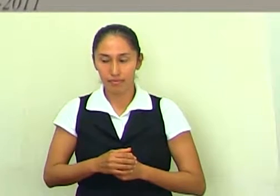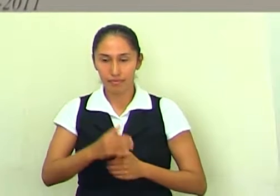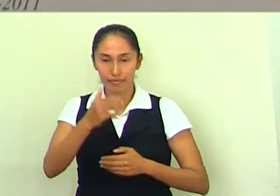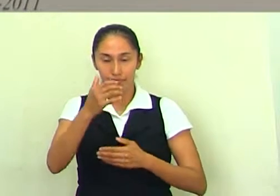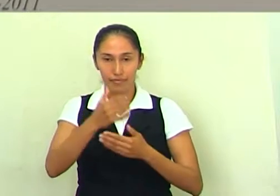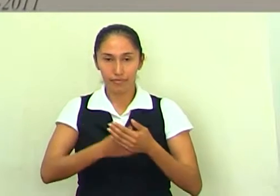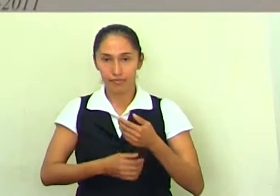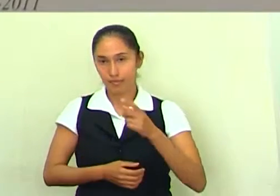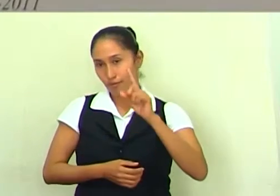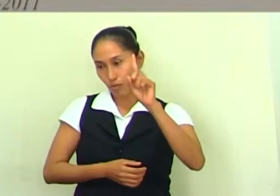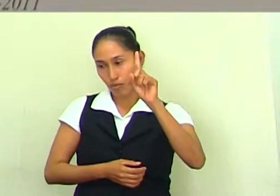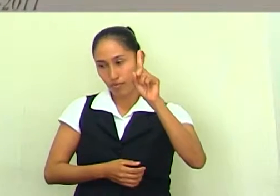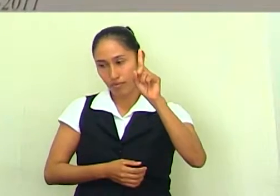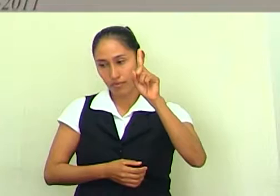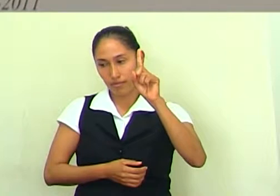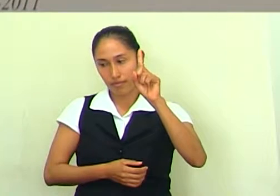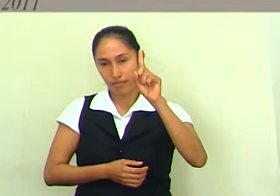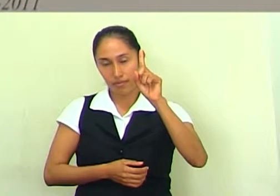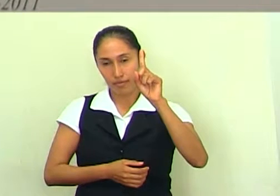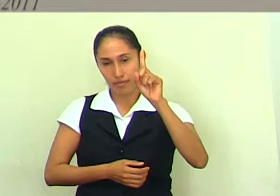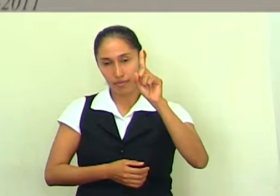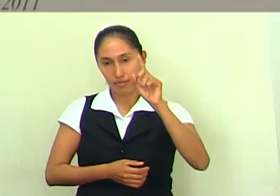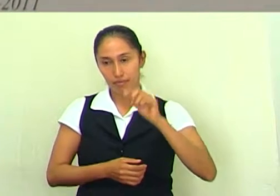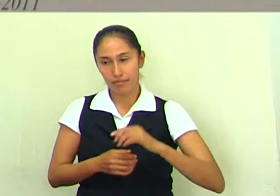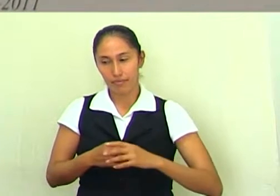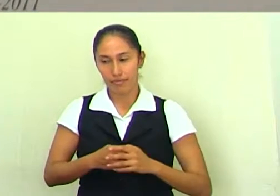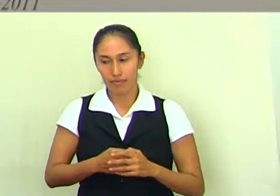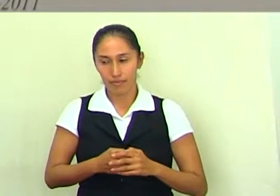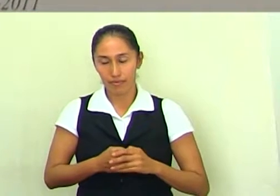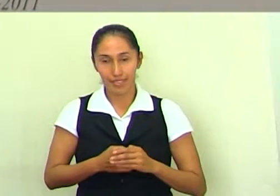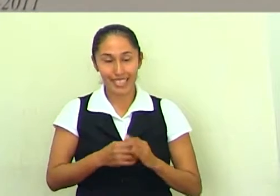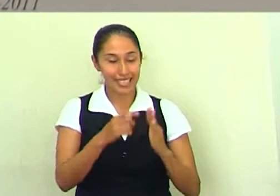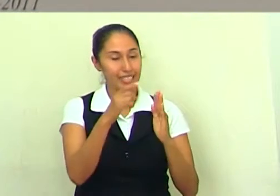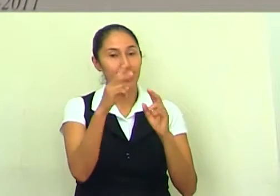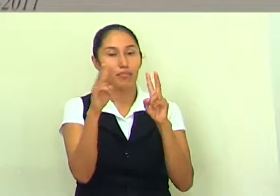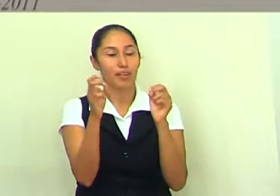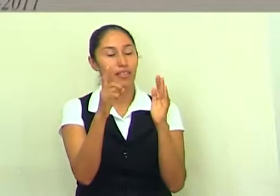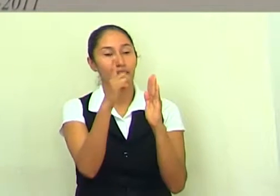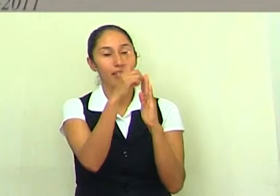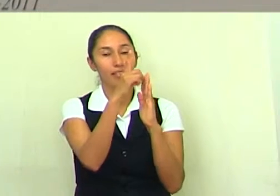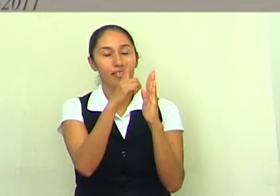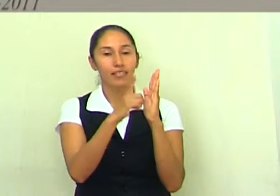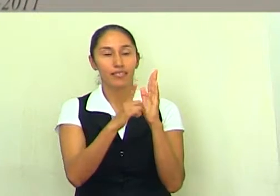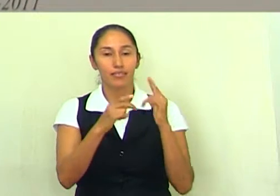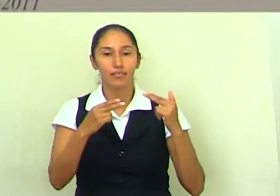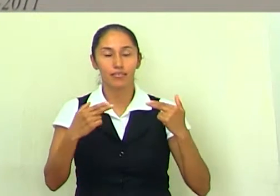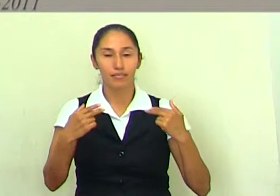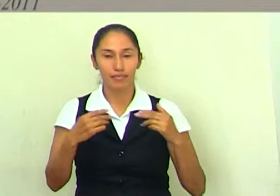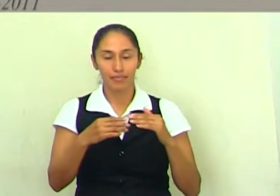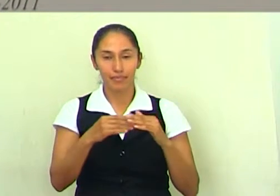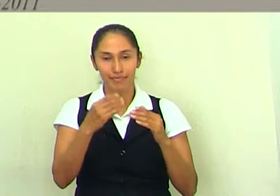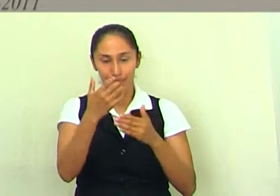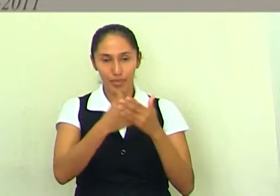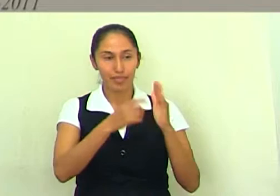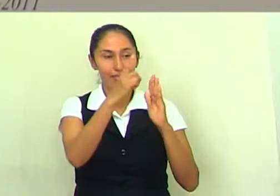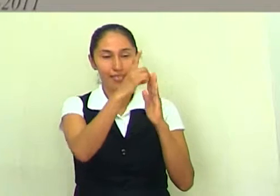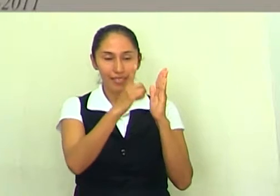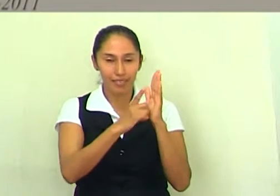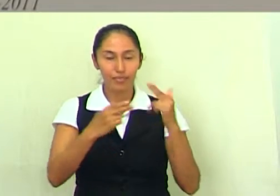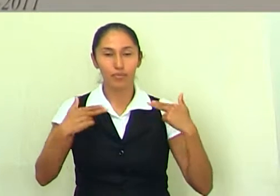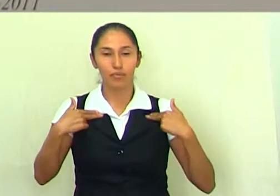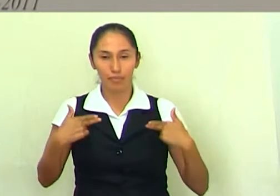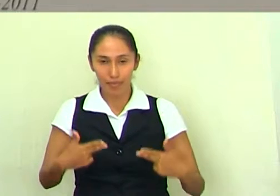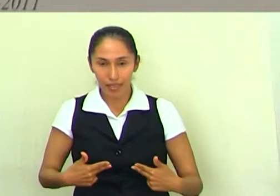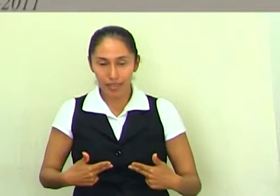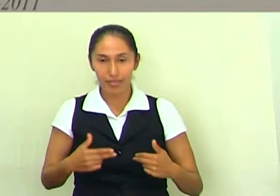aquí escrito de qué va, y aquí encontramos inmediatamente que en el capítulo 1 habla sobre los derechos humanos,